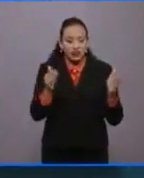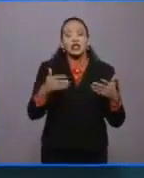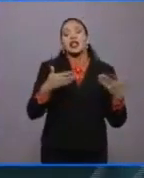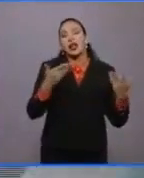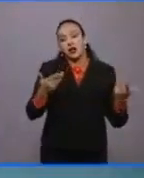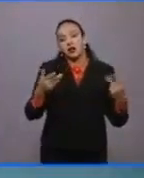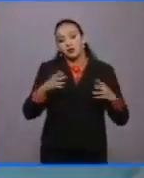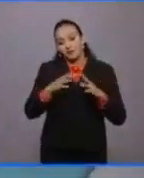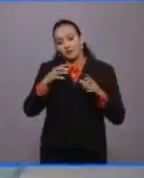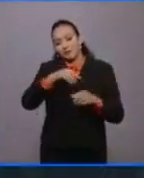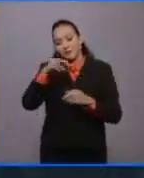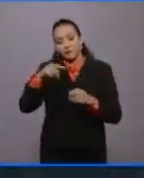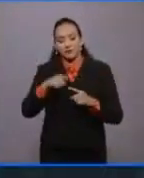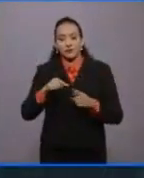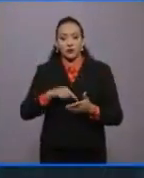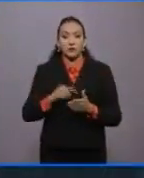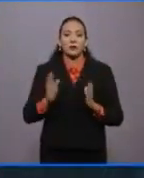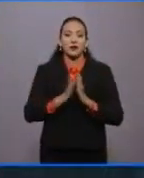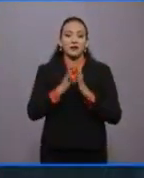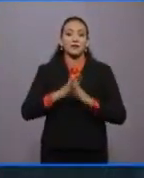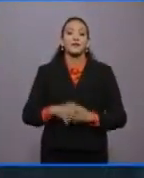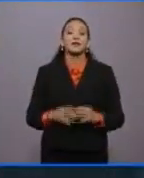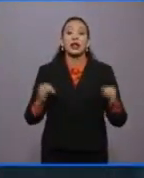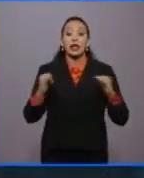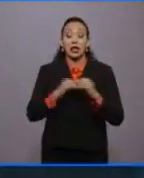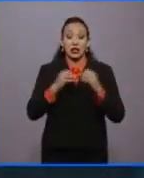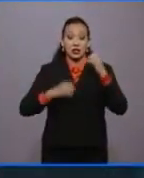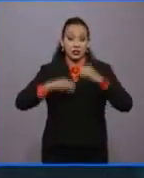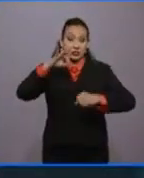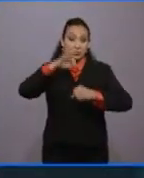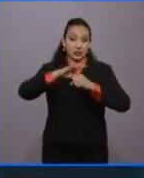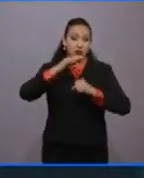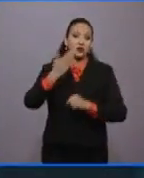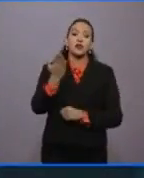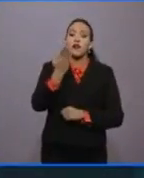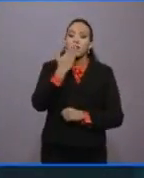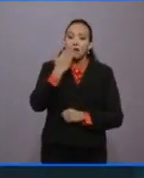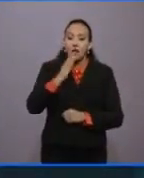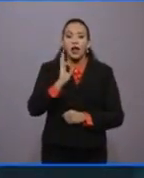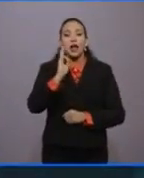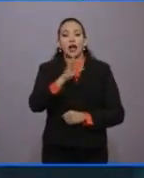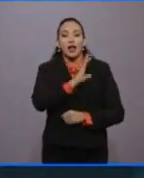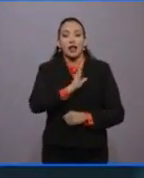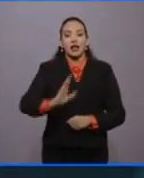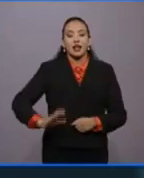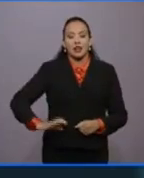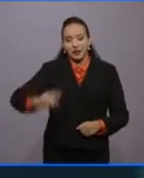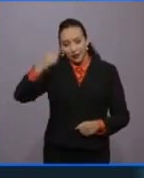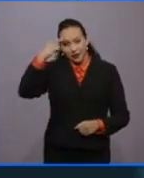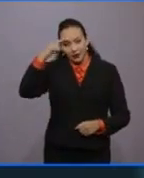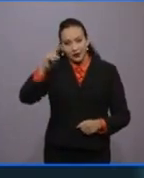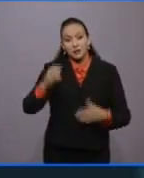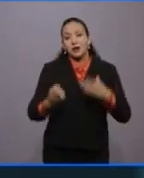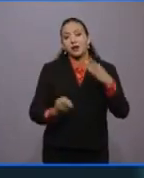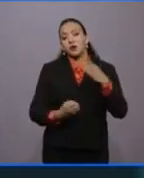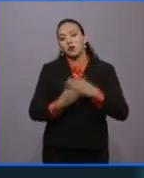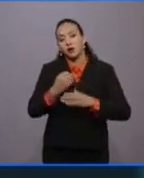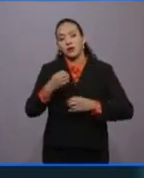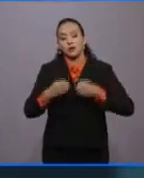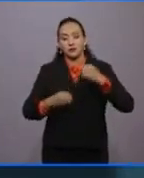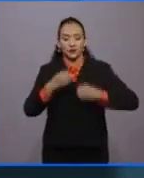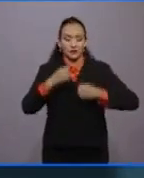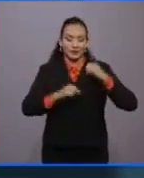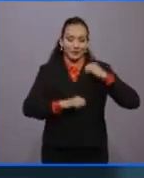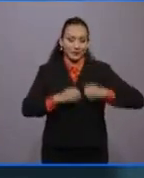del Estado. El Instituto Electoral de Sonora aprobó las candidaturas para la elección extraordinaria del Poder